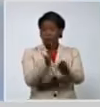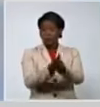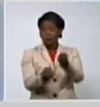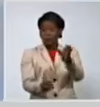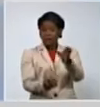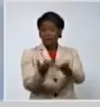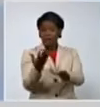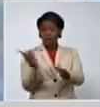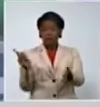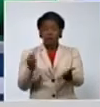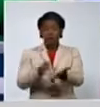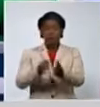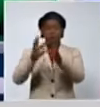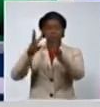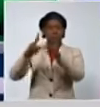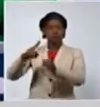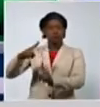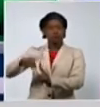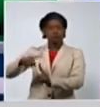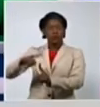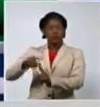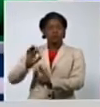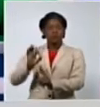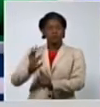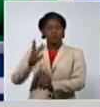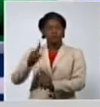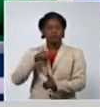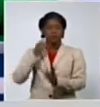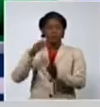la pandemia. Letalidad de